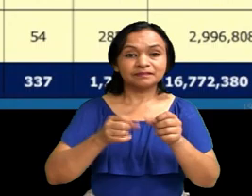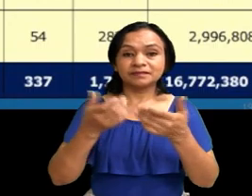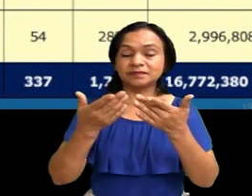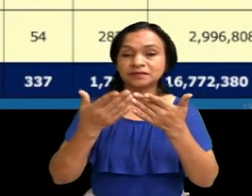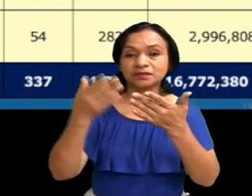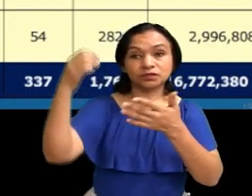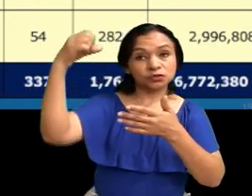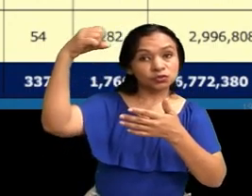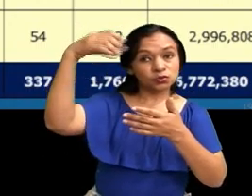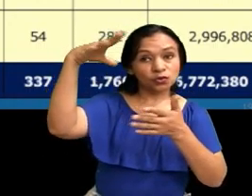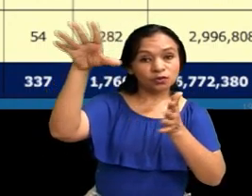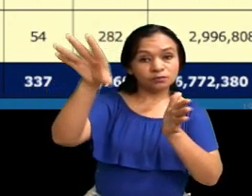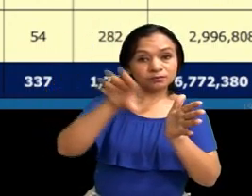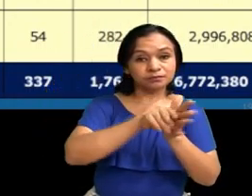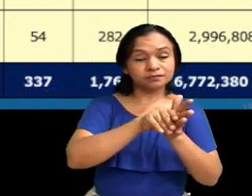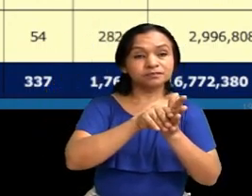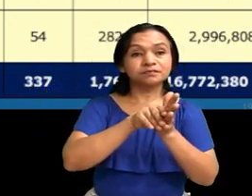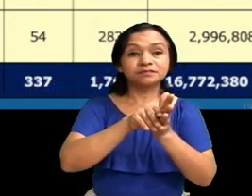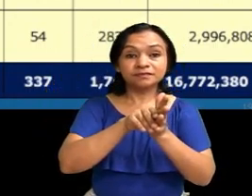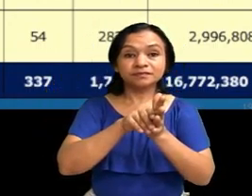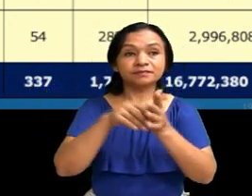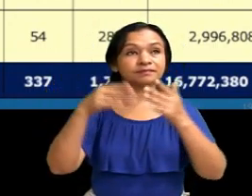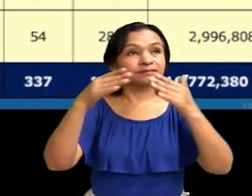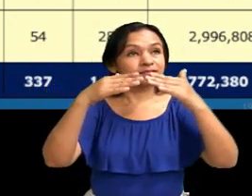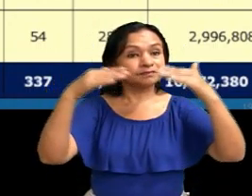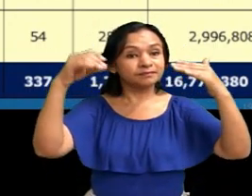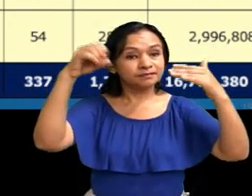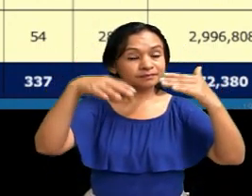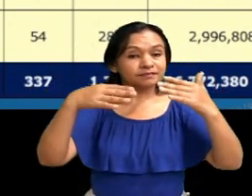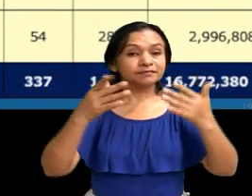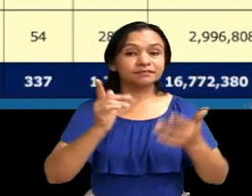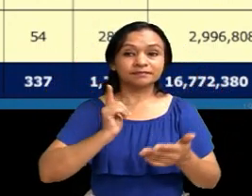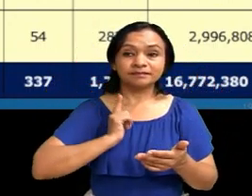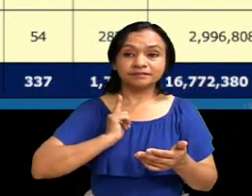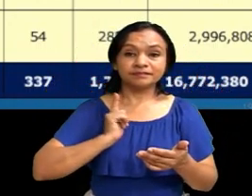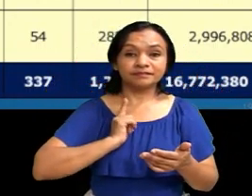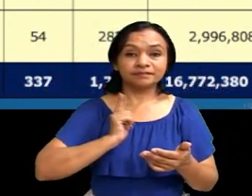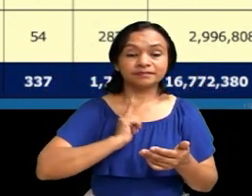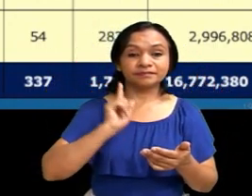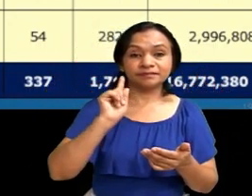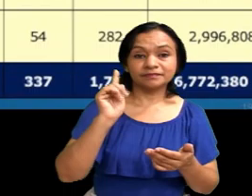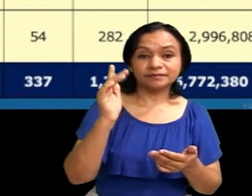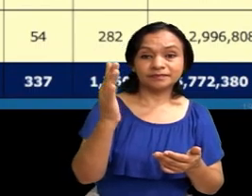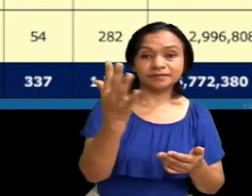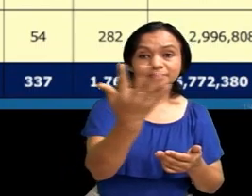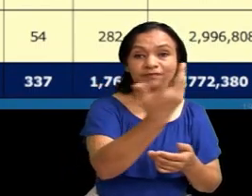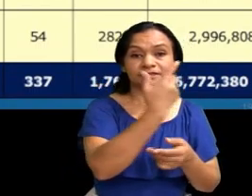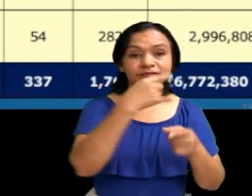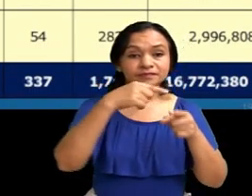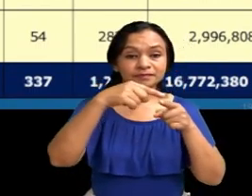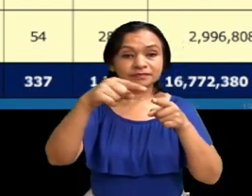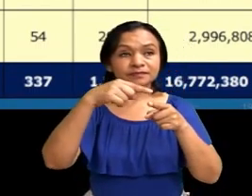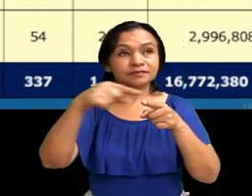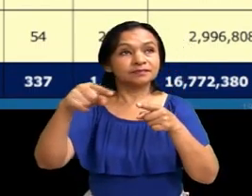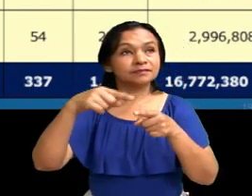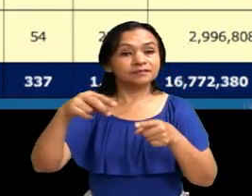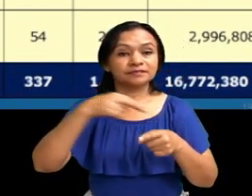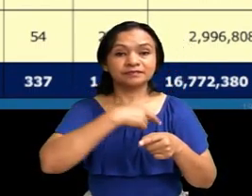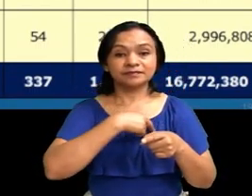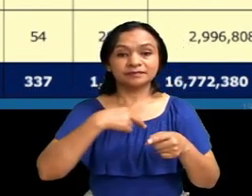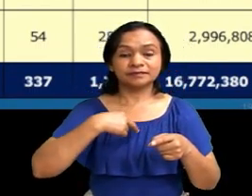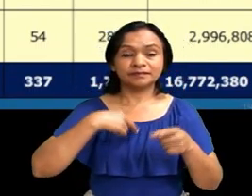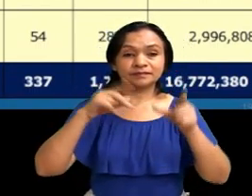y todo esto. Entonces, estamos llegando a todas las comunidades. Hay comunidades que